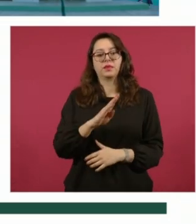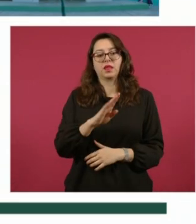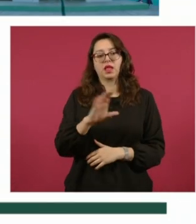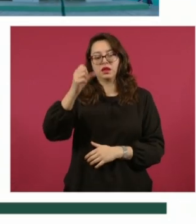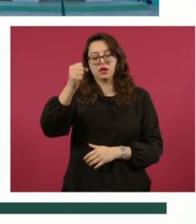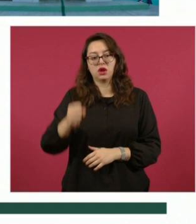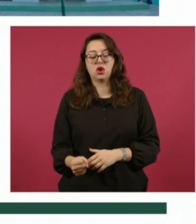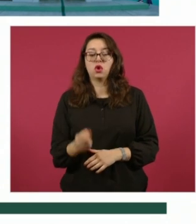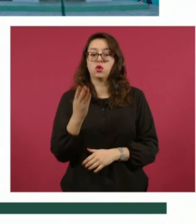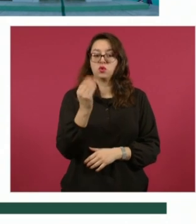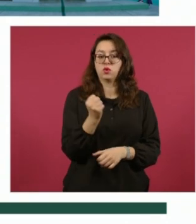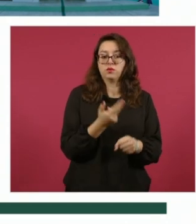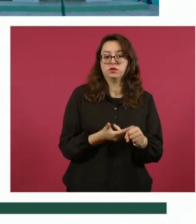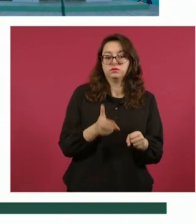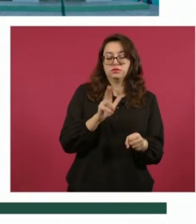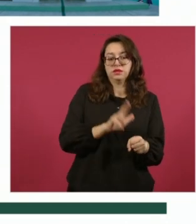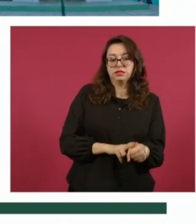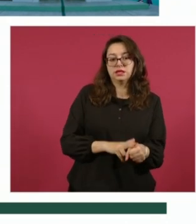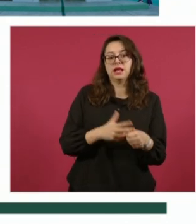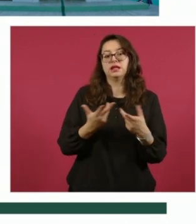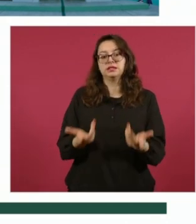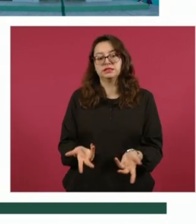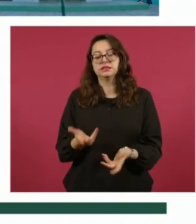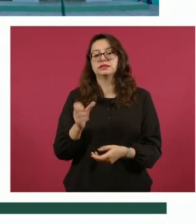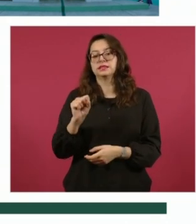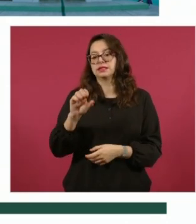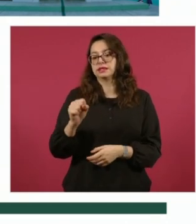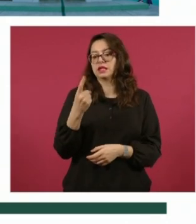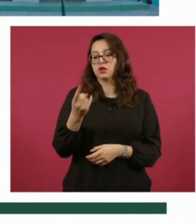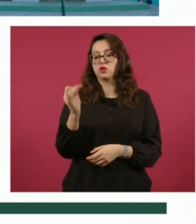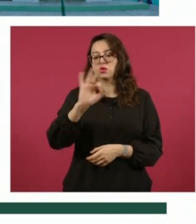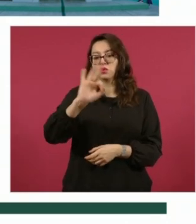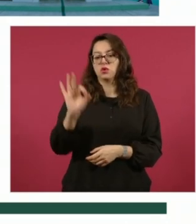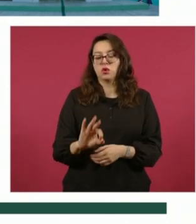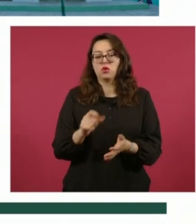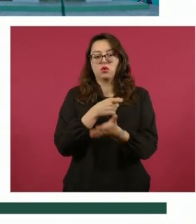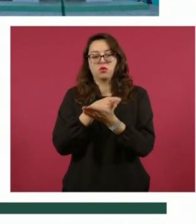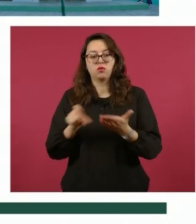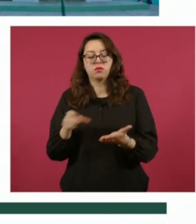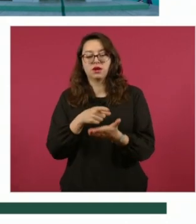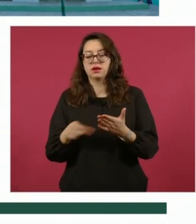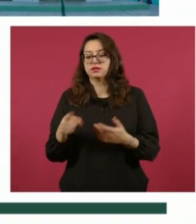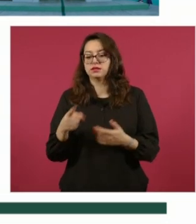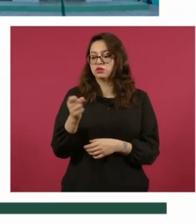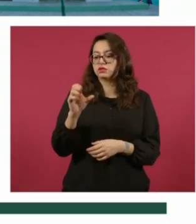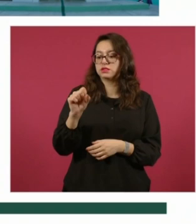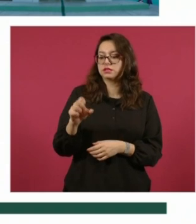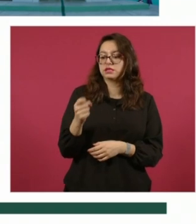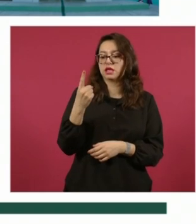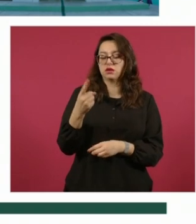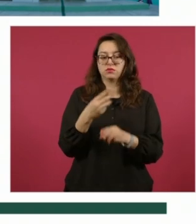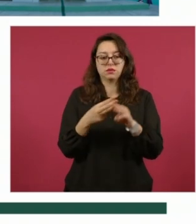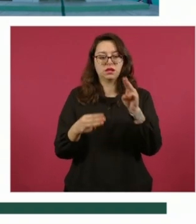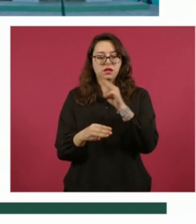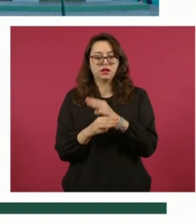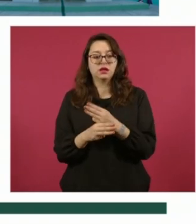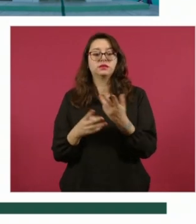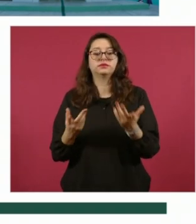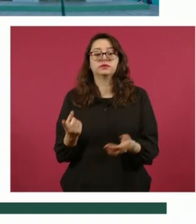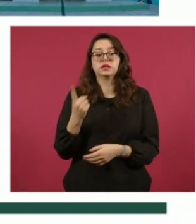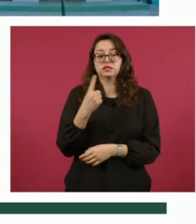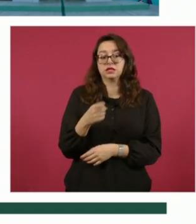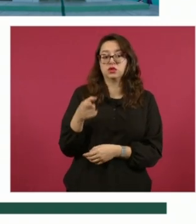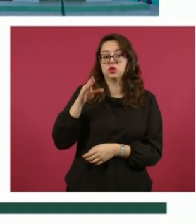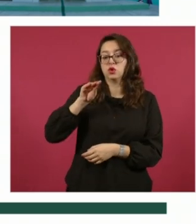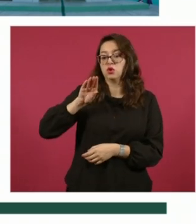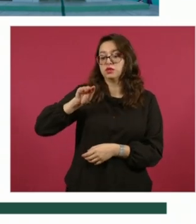de salud, con un avance del 71%. Se han adquirido 687 equipos médicos y se integran 283 personas